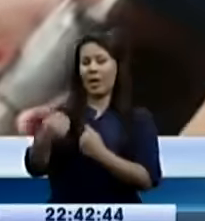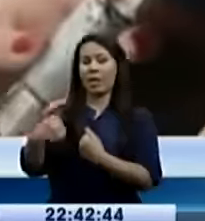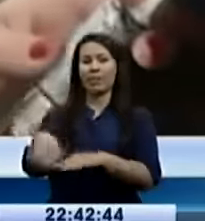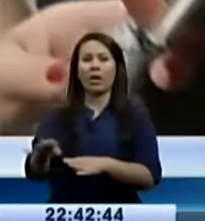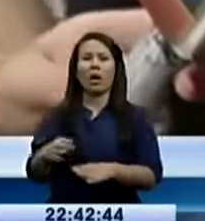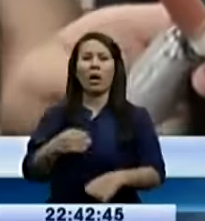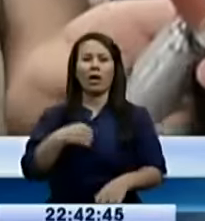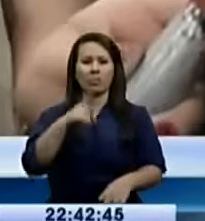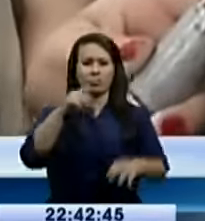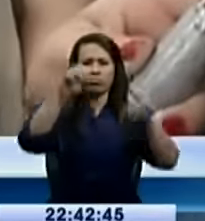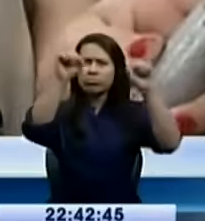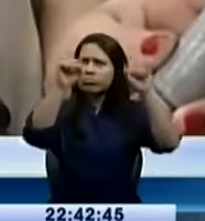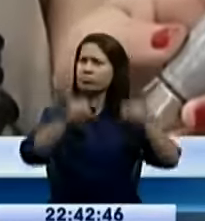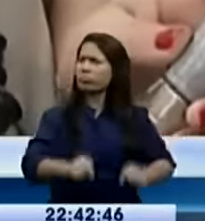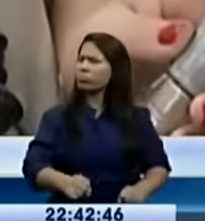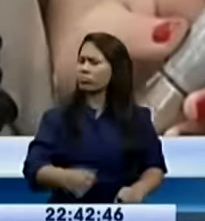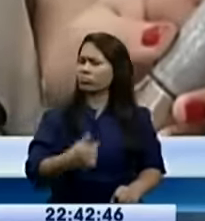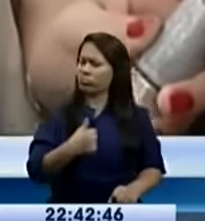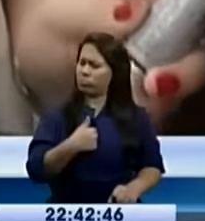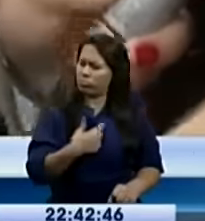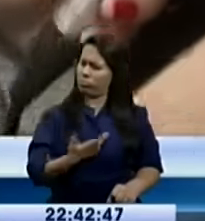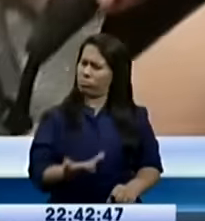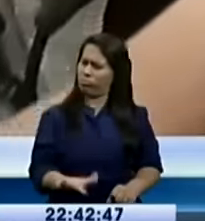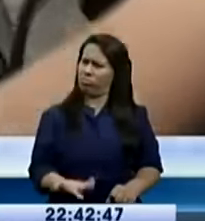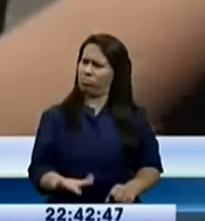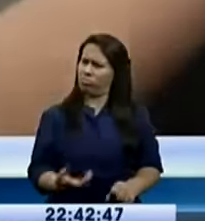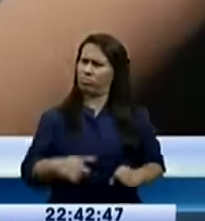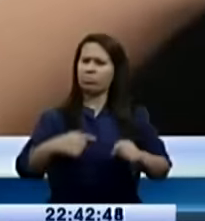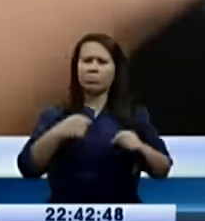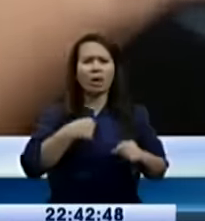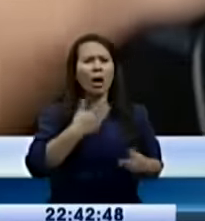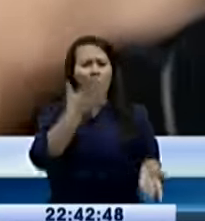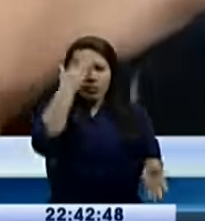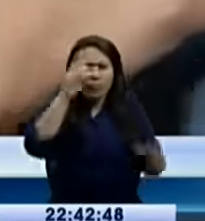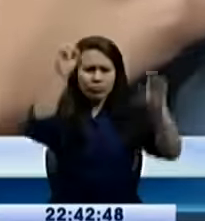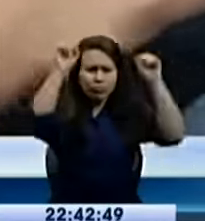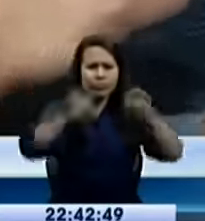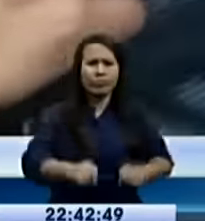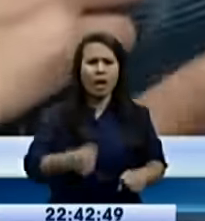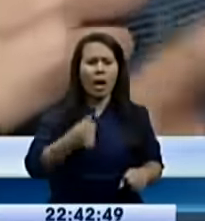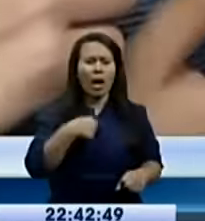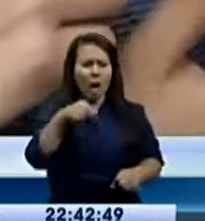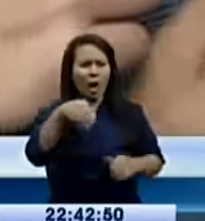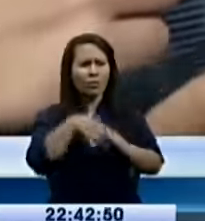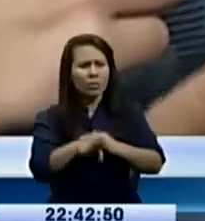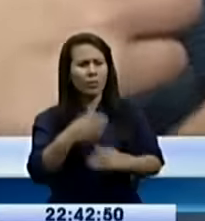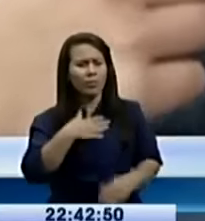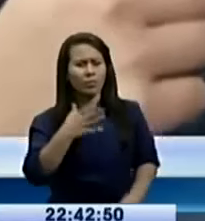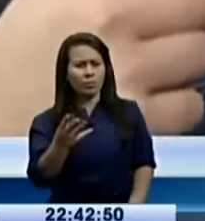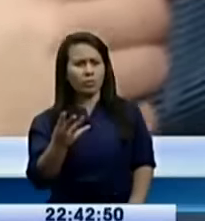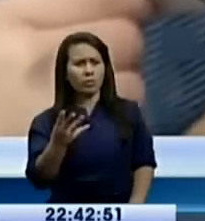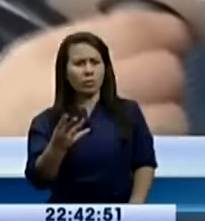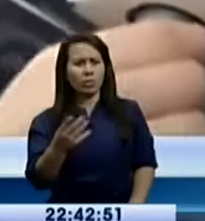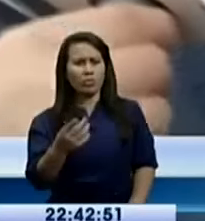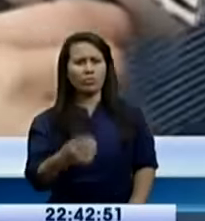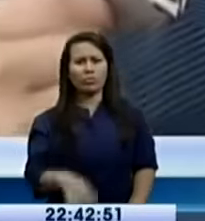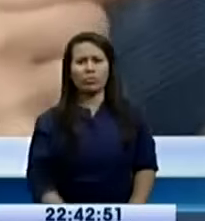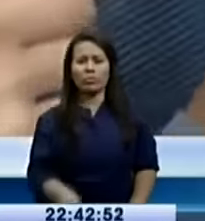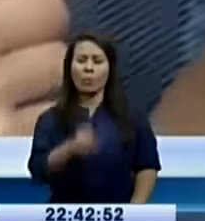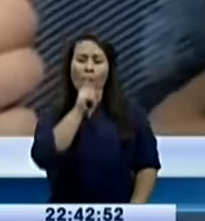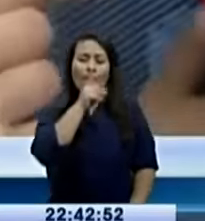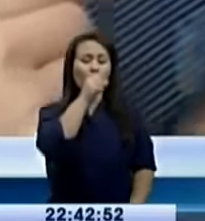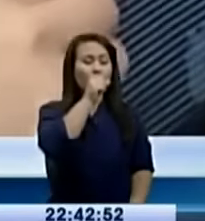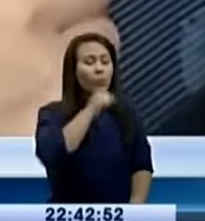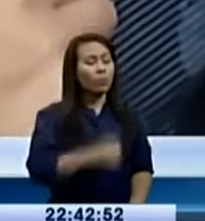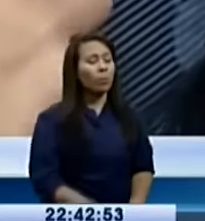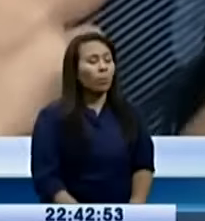alguien me le baja la puerta enrollable. Y le pregunto sobre dónde está mi esposo y me dicen, no me dice, se